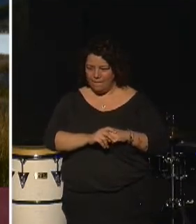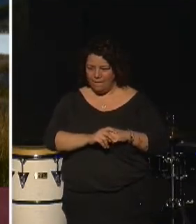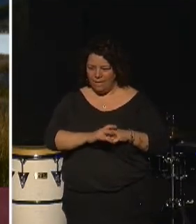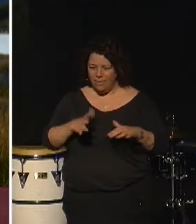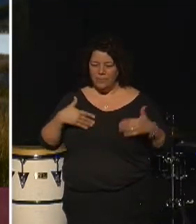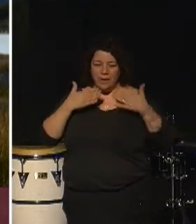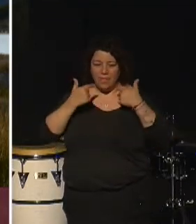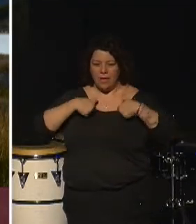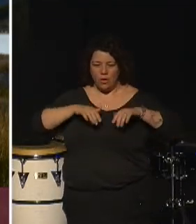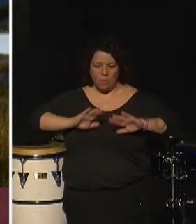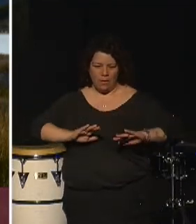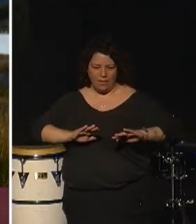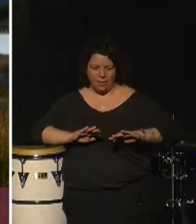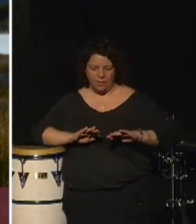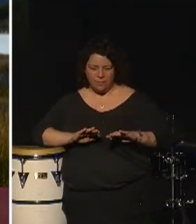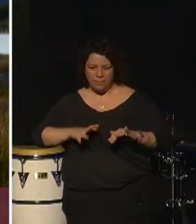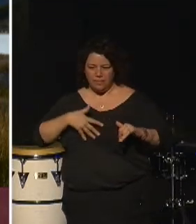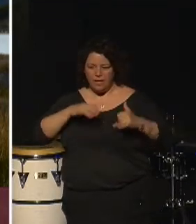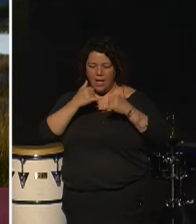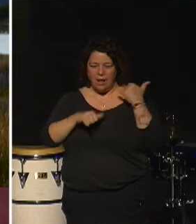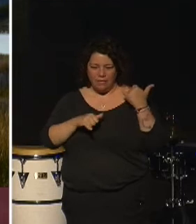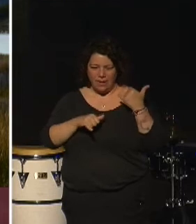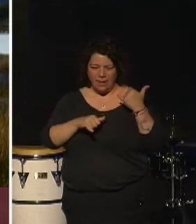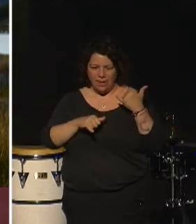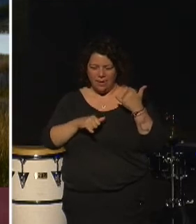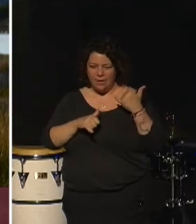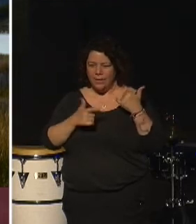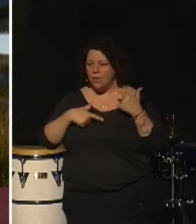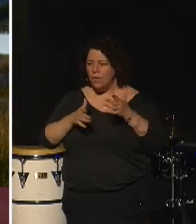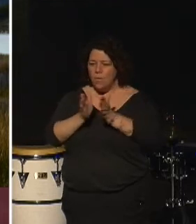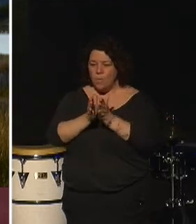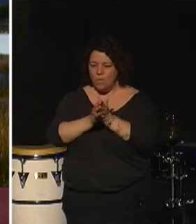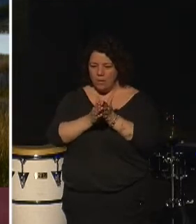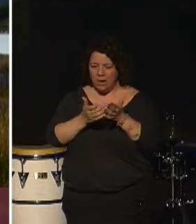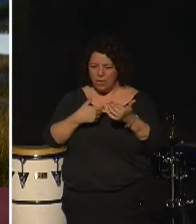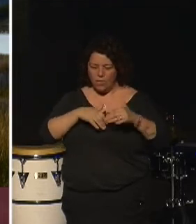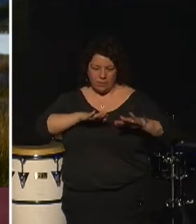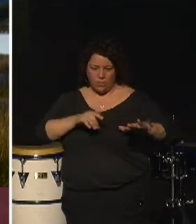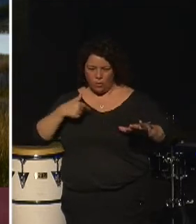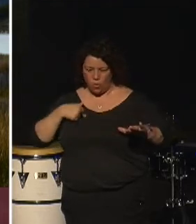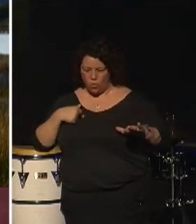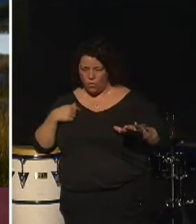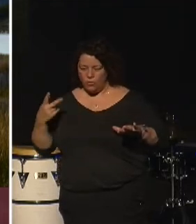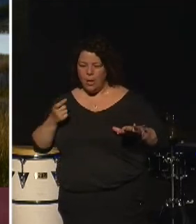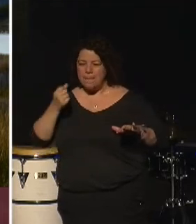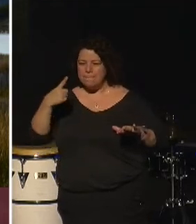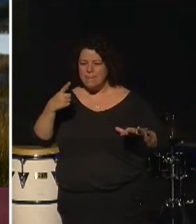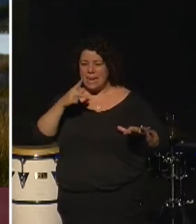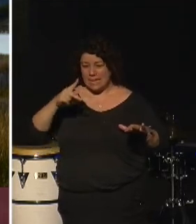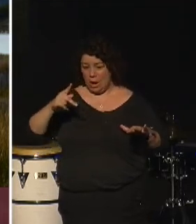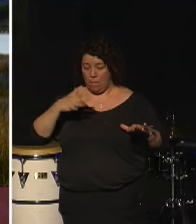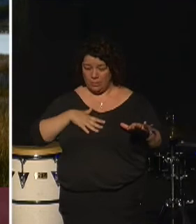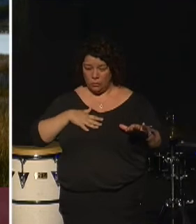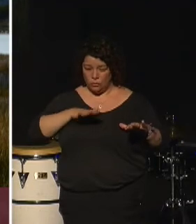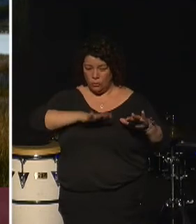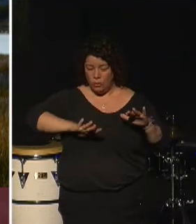a que me quedé, al final nos recorrimos, un compañero que se quedó y yo, 1000 kilómetros por la Patagonia,